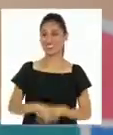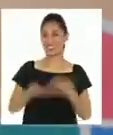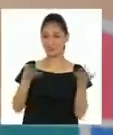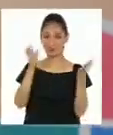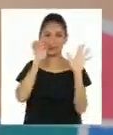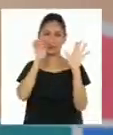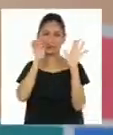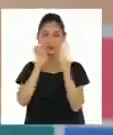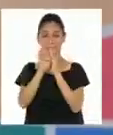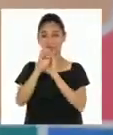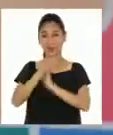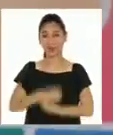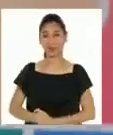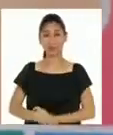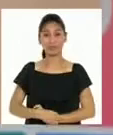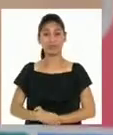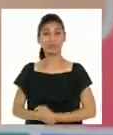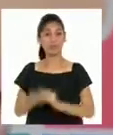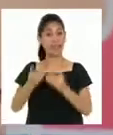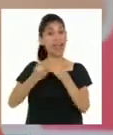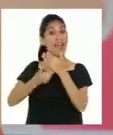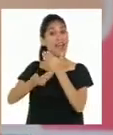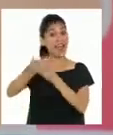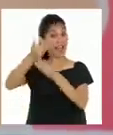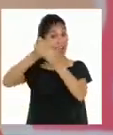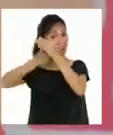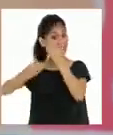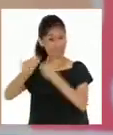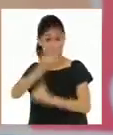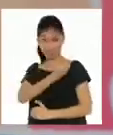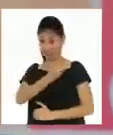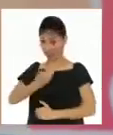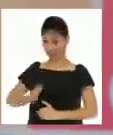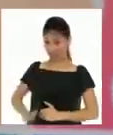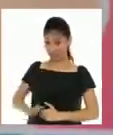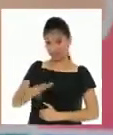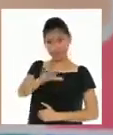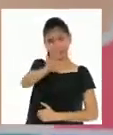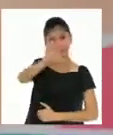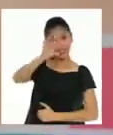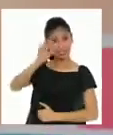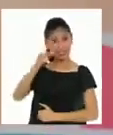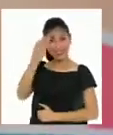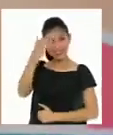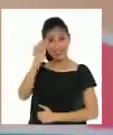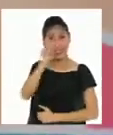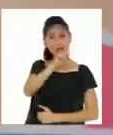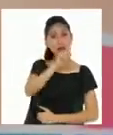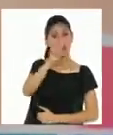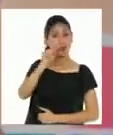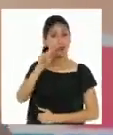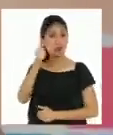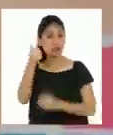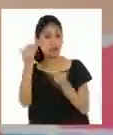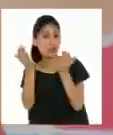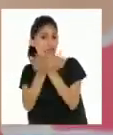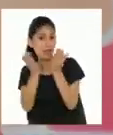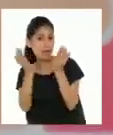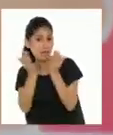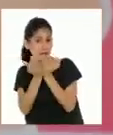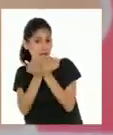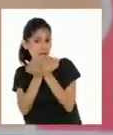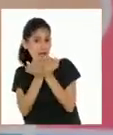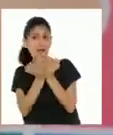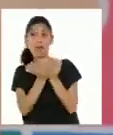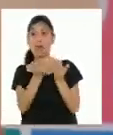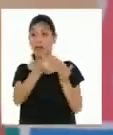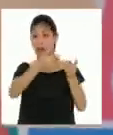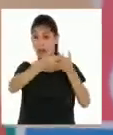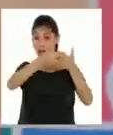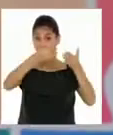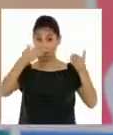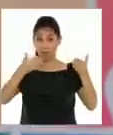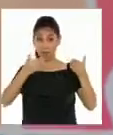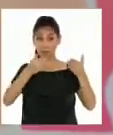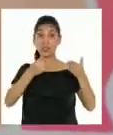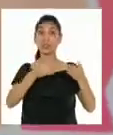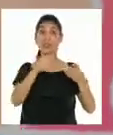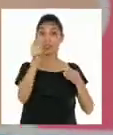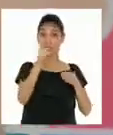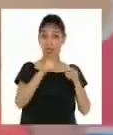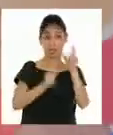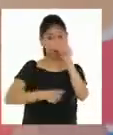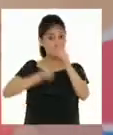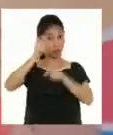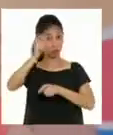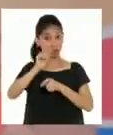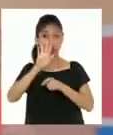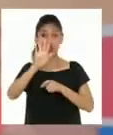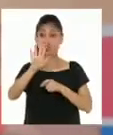ejemplo, antes de las elecciones del 11 de abril, se recogió la intención de voto de muchísimas personas. Con los datos recogidos,